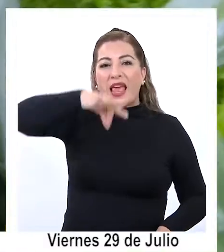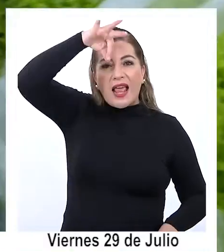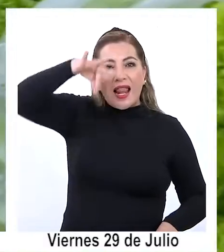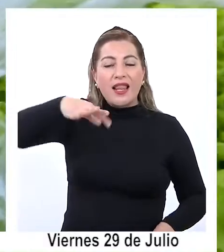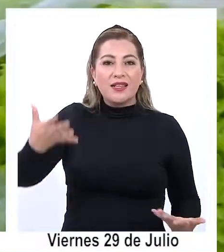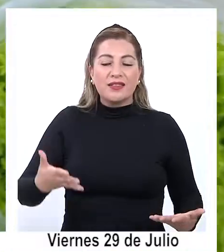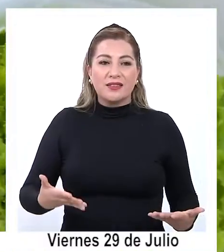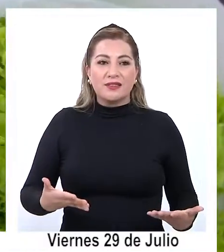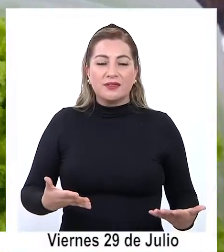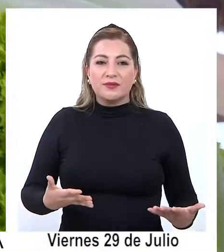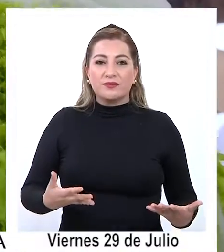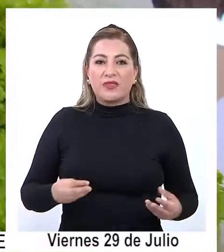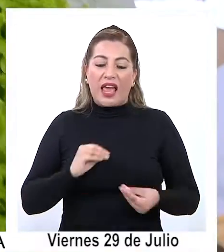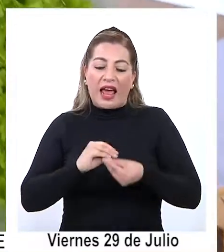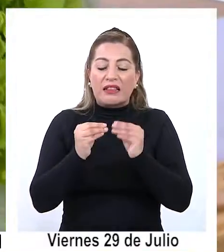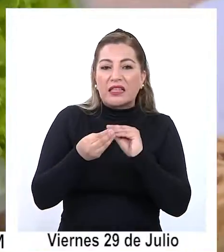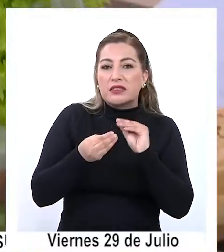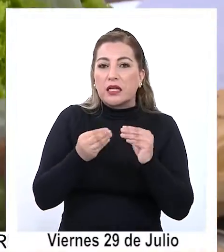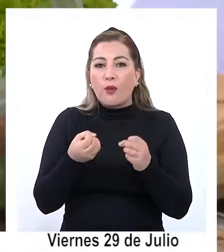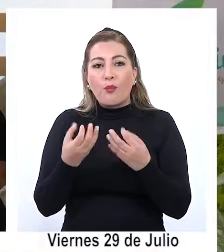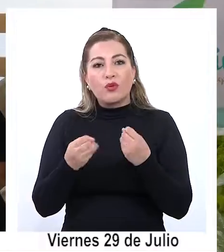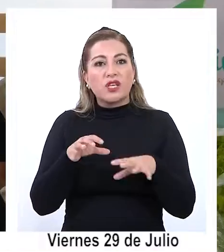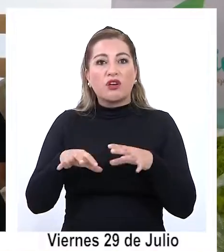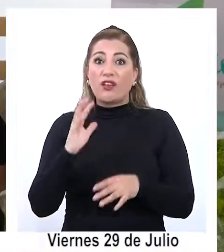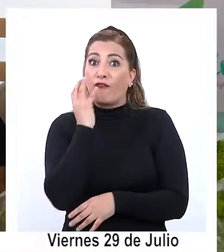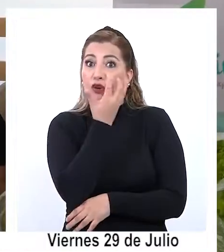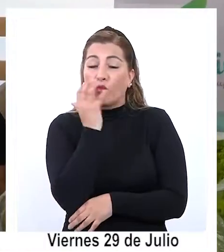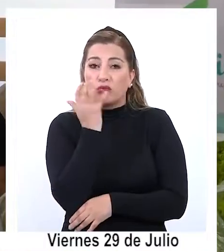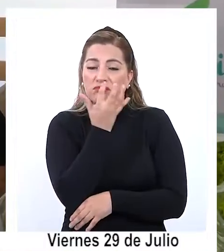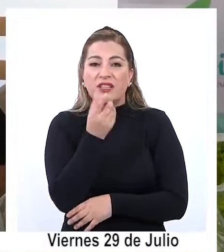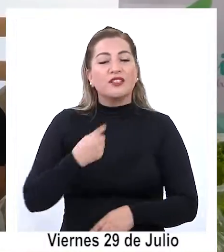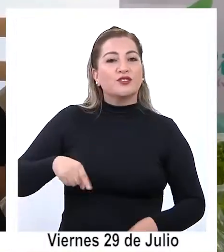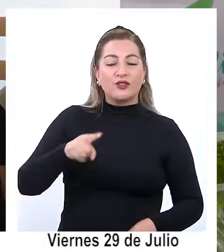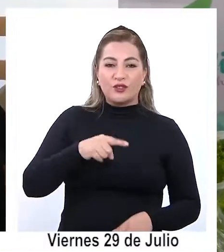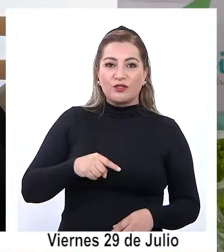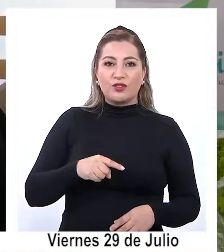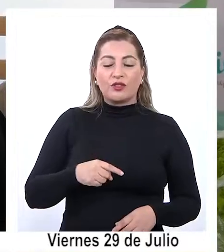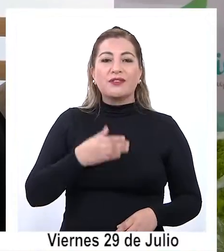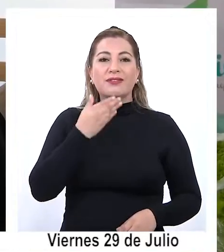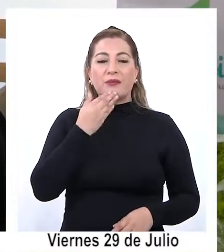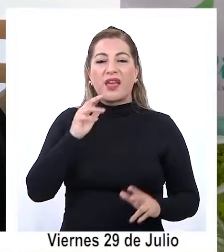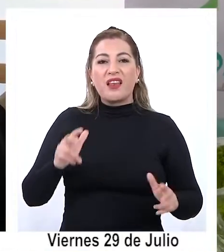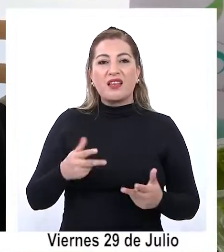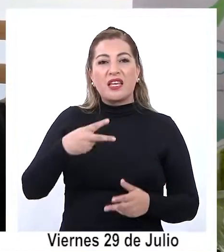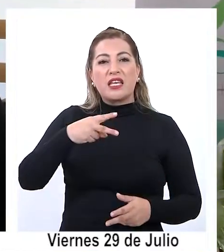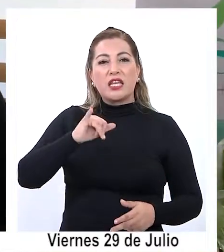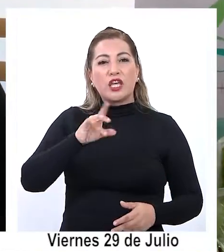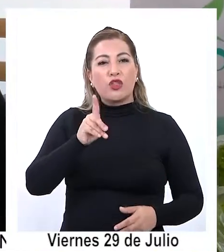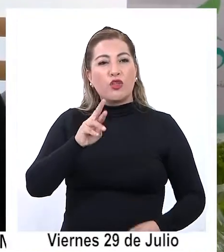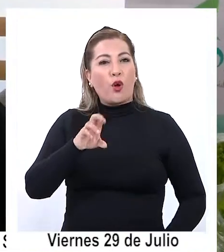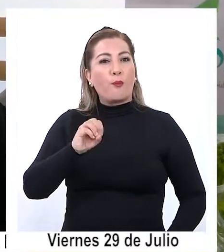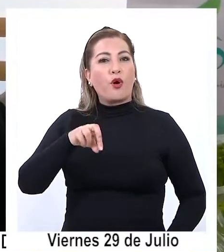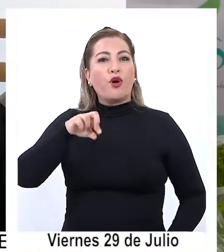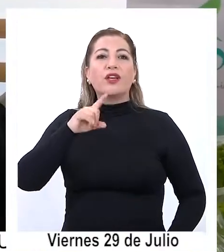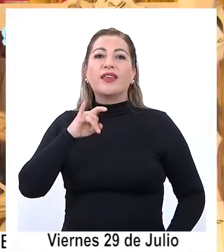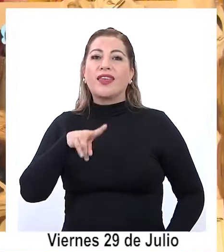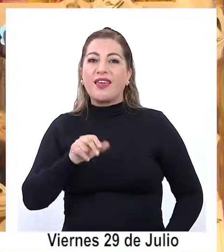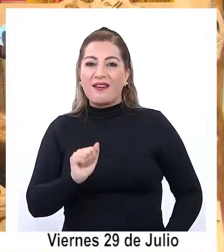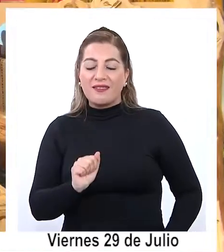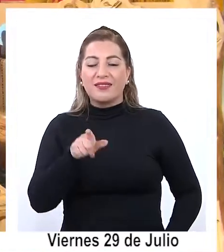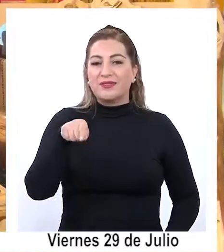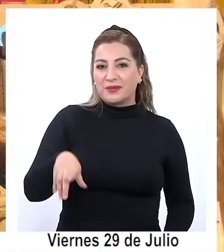dulce, artesanía, hay muchas cosas, frutas, como nosotros también la hidroponía, que no muchos saben que también acá hacemos